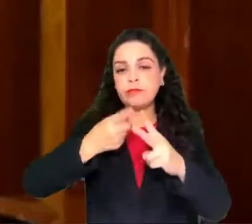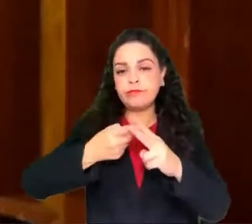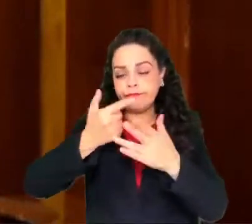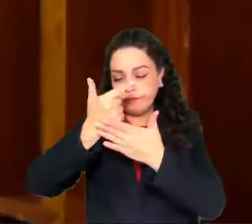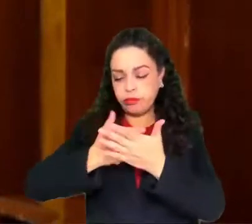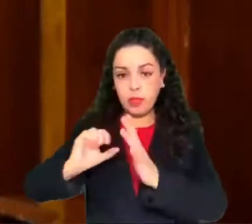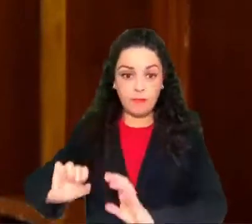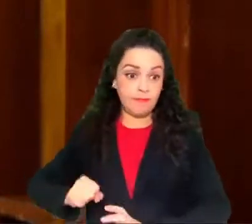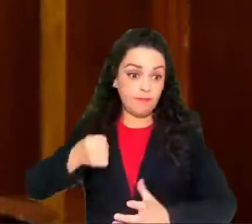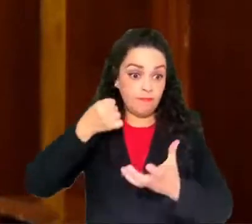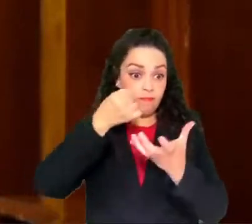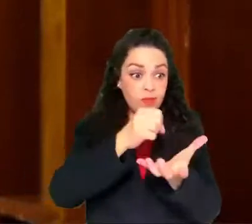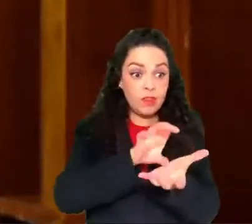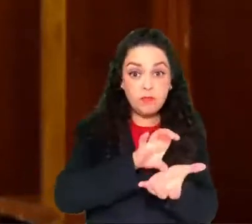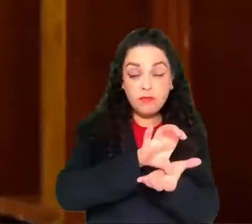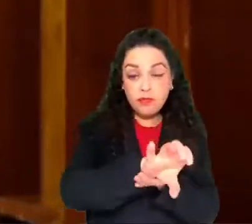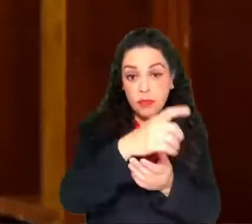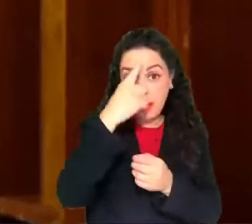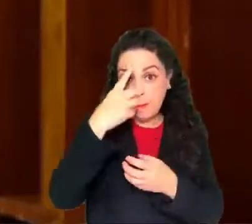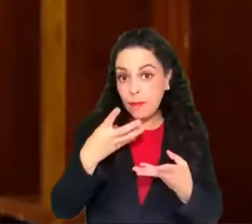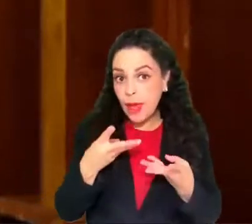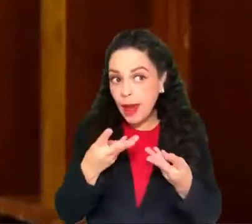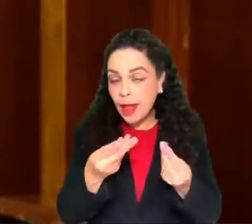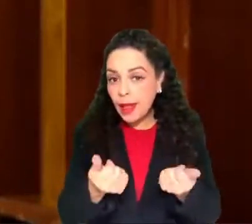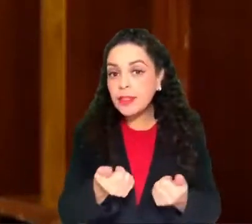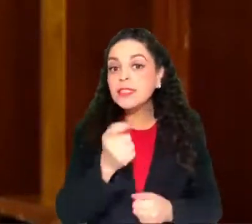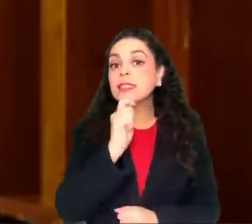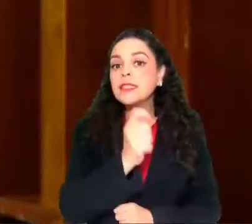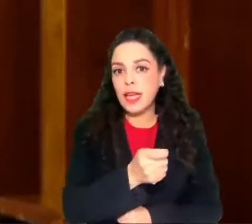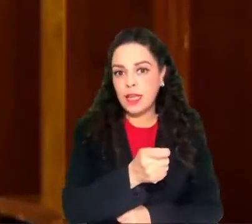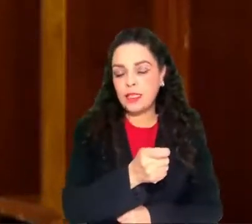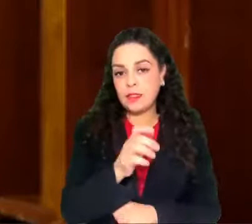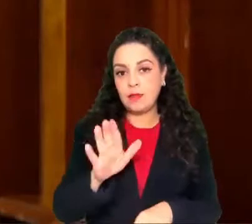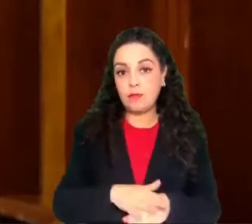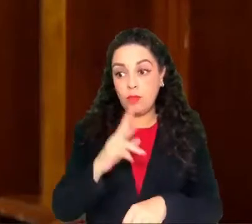que se encuentra a cargo del titular del respectivo organismo